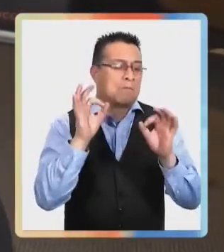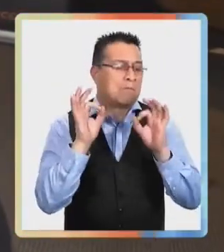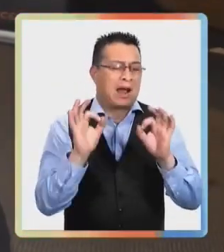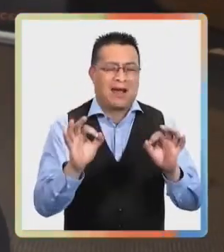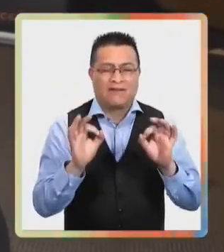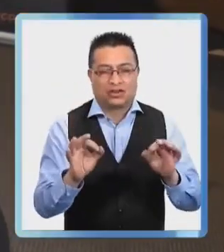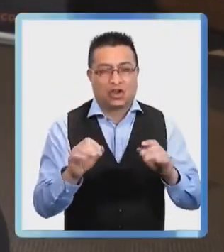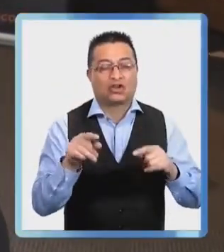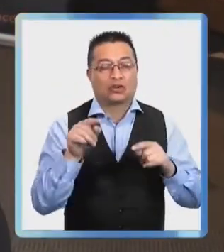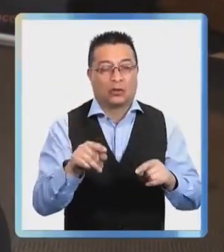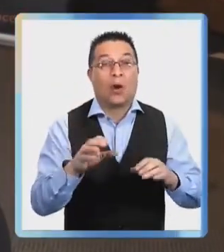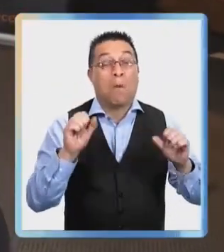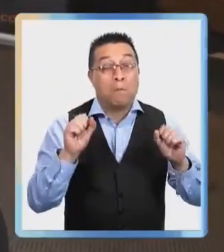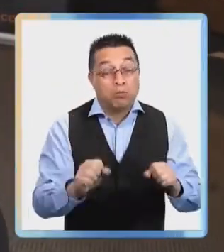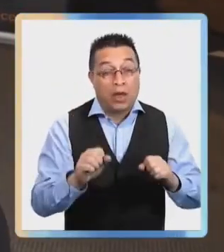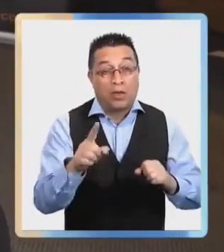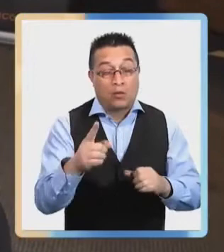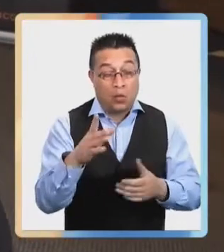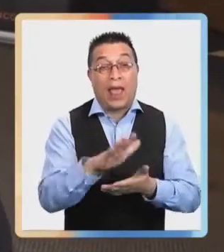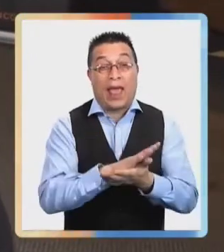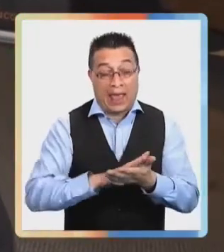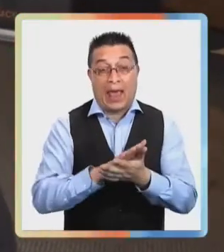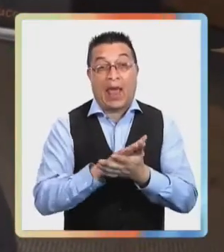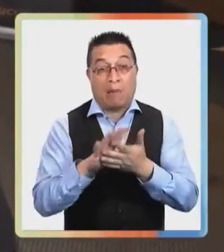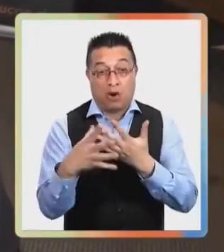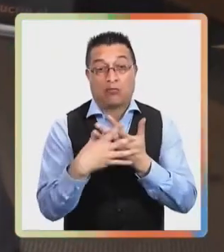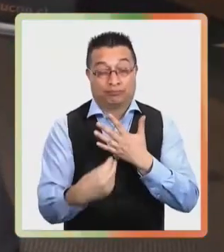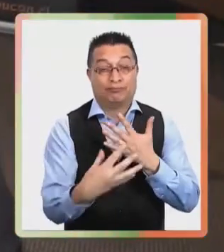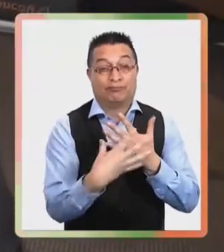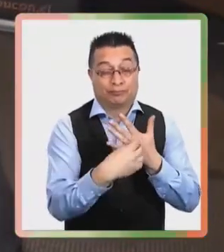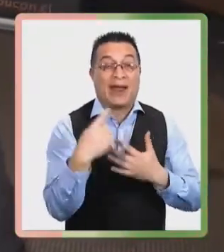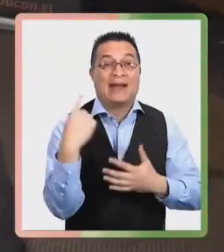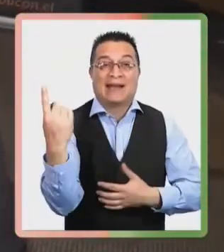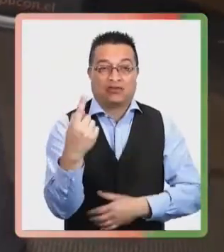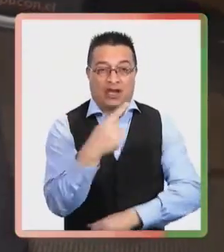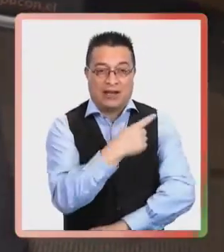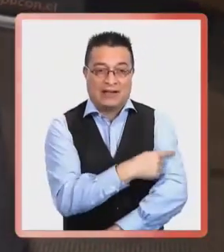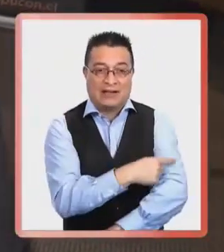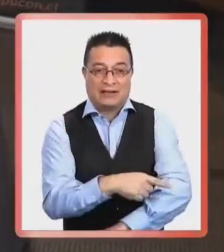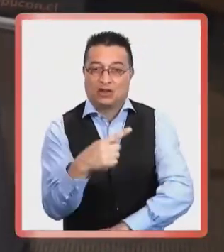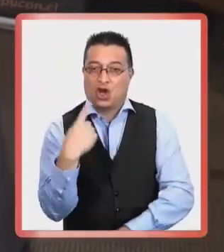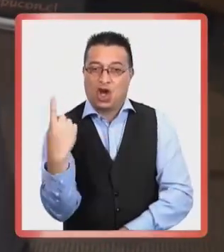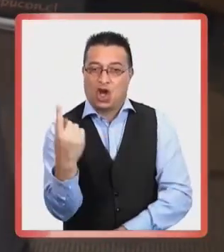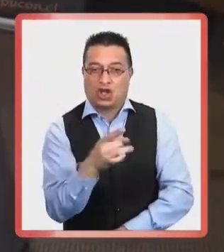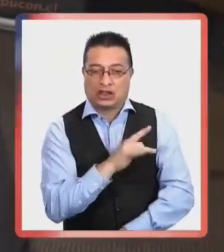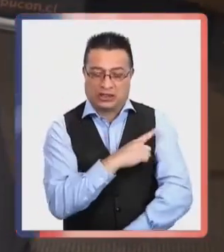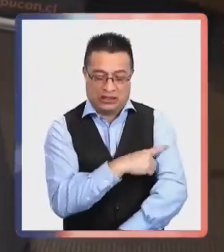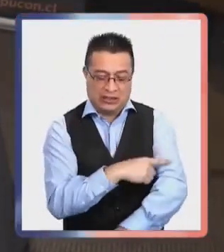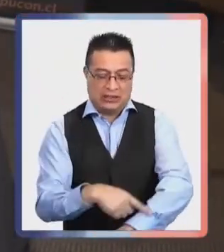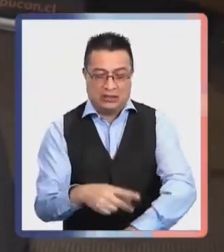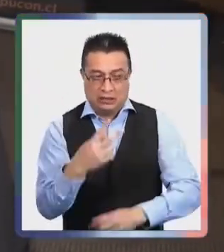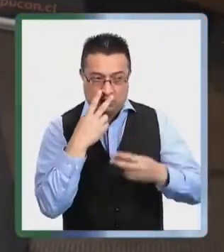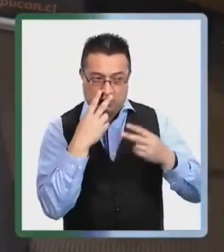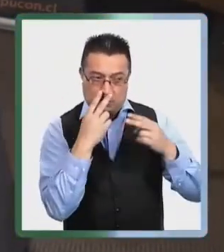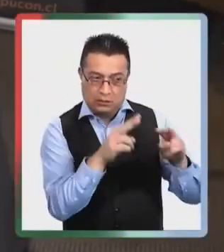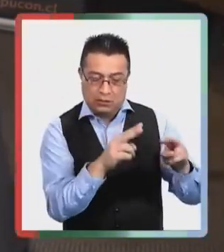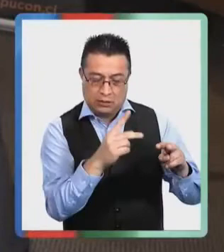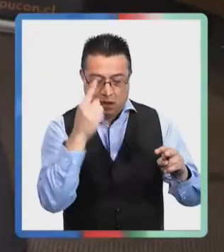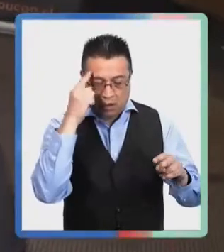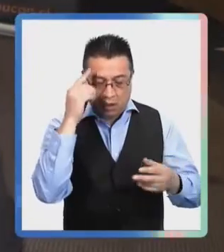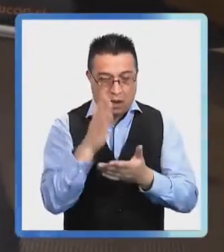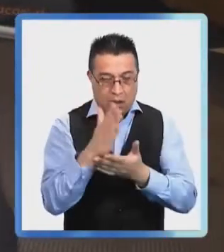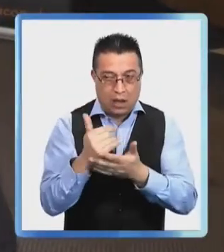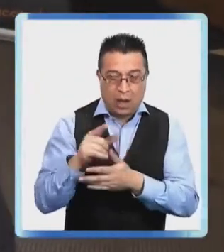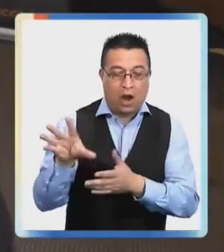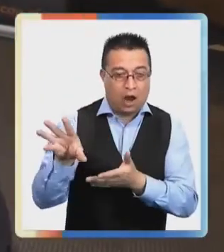maravillosa. Podría ser un ejemplo a nivel nacional para que todo el país se fije